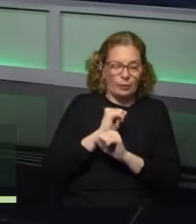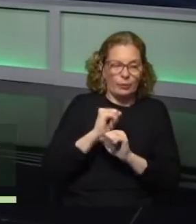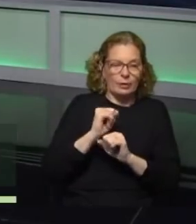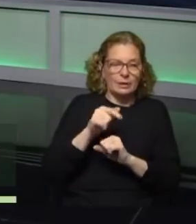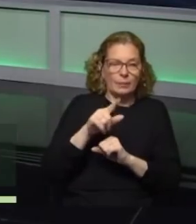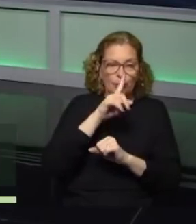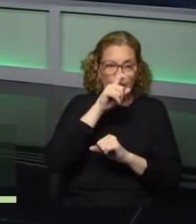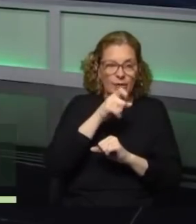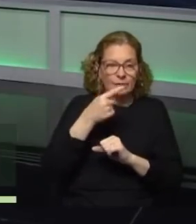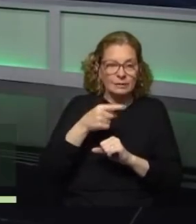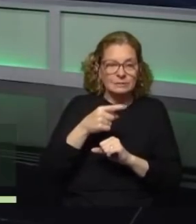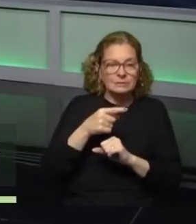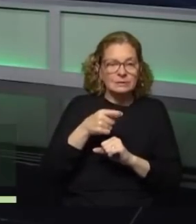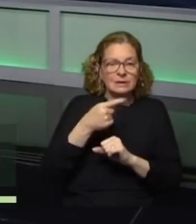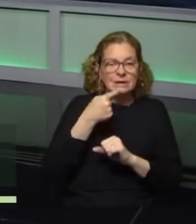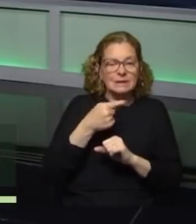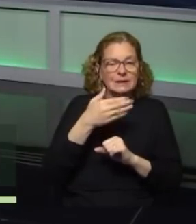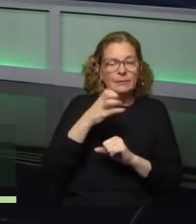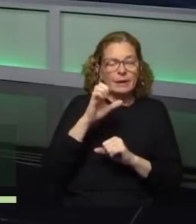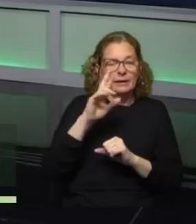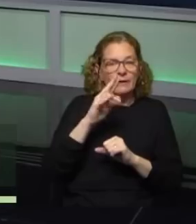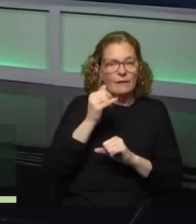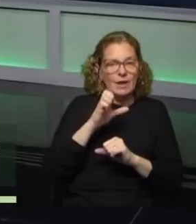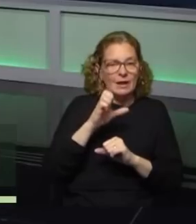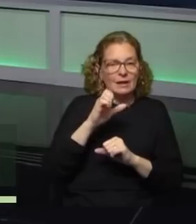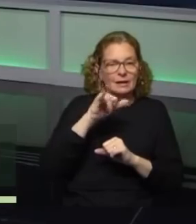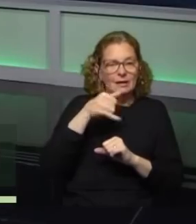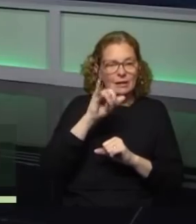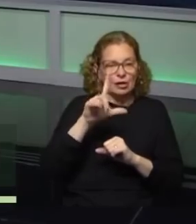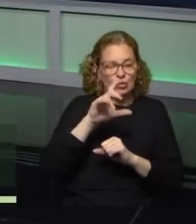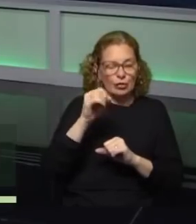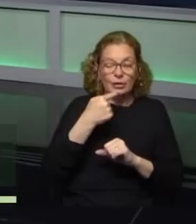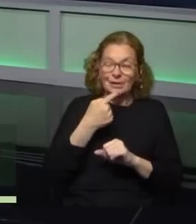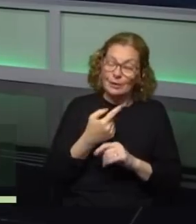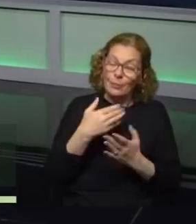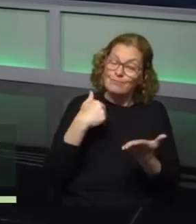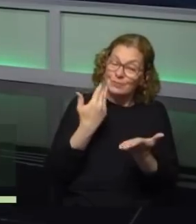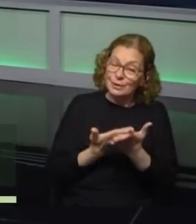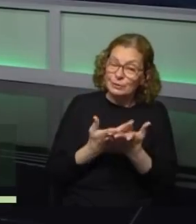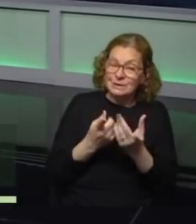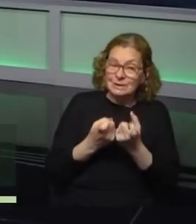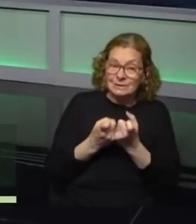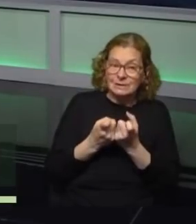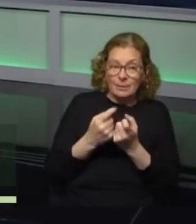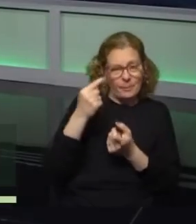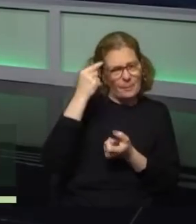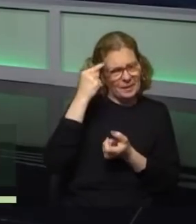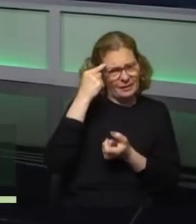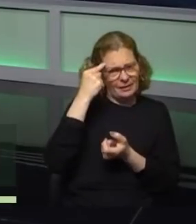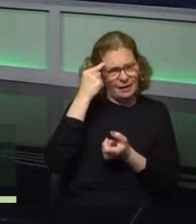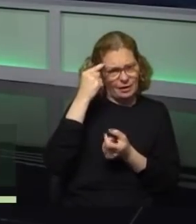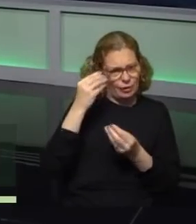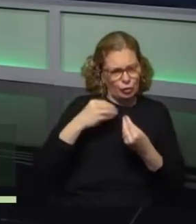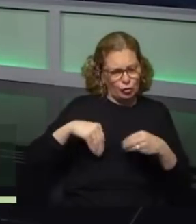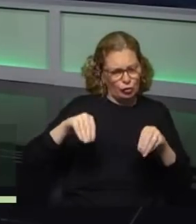en Montevideo y Federico Bermejillo de un paso más y se planteó la necesidad de repensar del